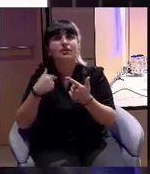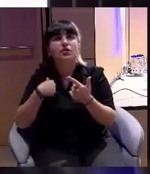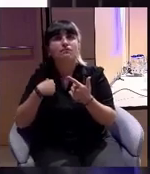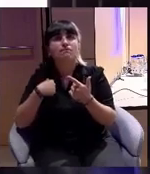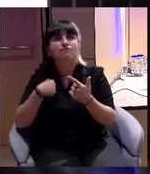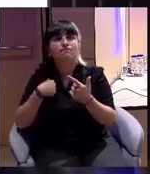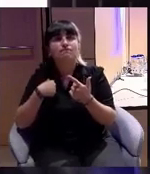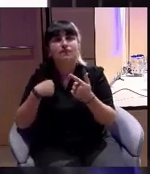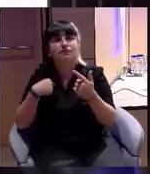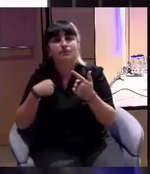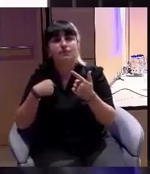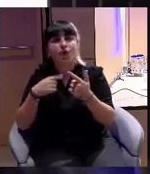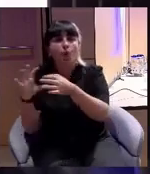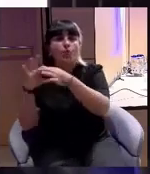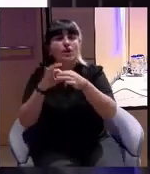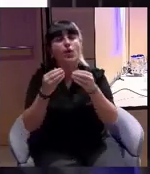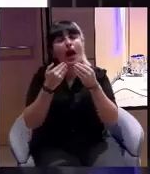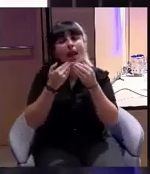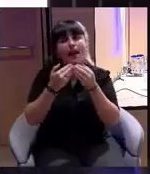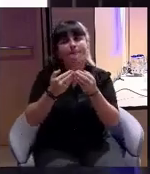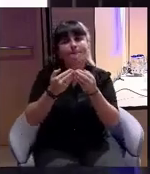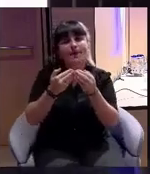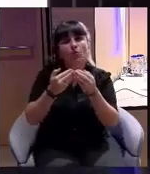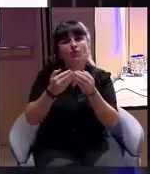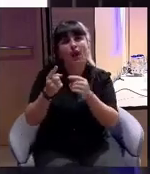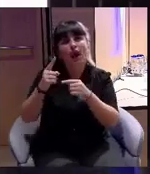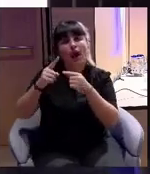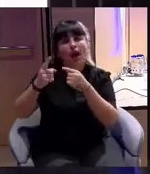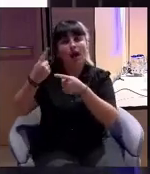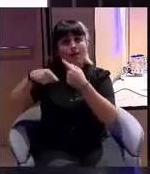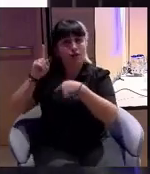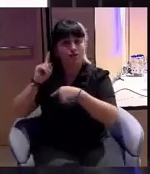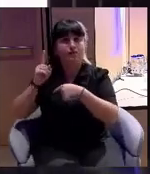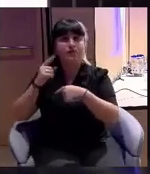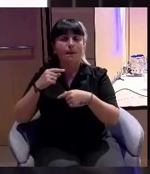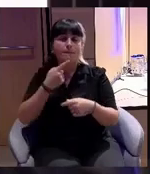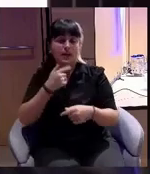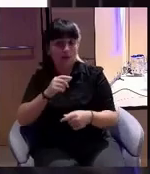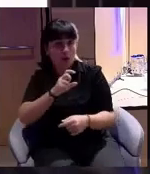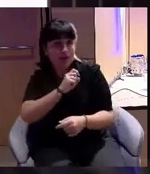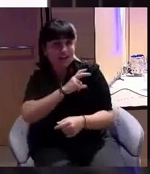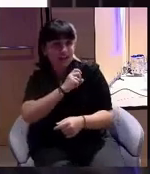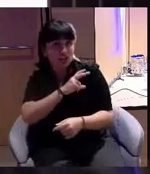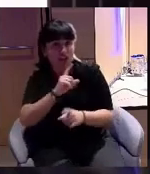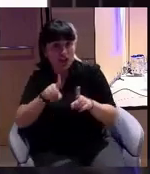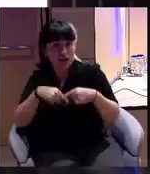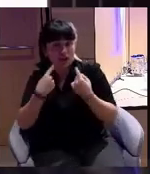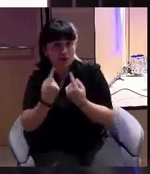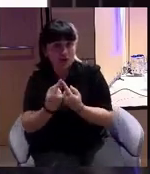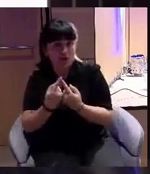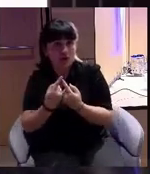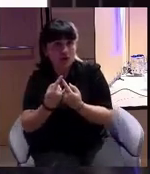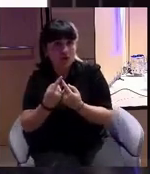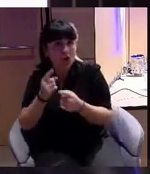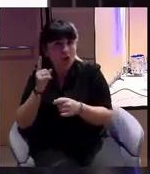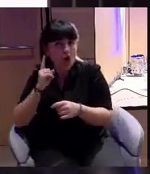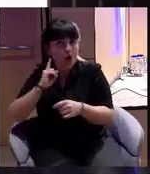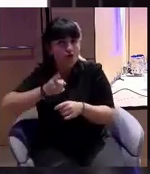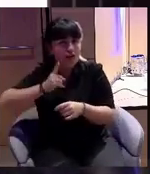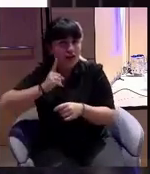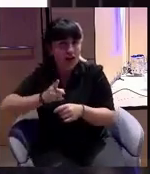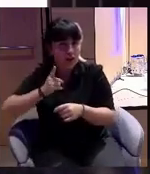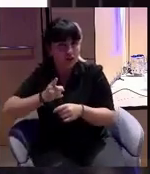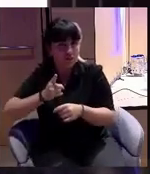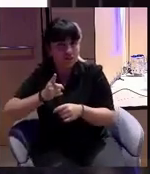anteriores nosotros tenemos obligación en Chile de Los candidatos presidenciales de eh dar un programa al servicio electoral Pero no por ejemplo